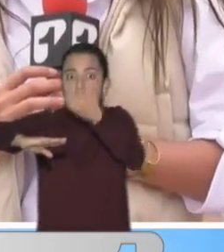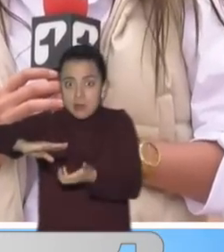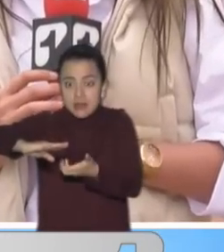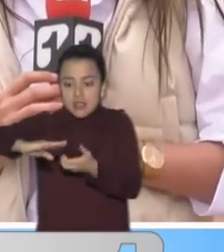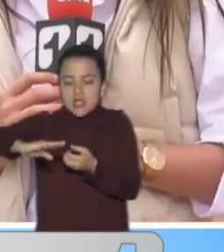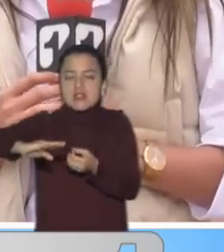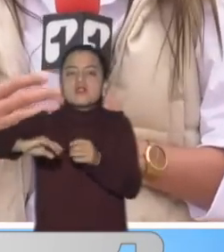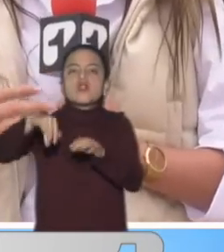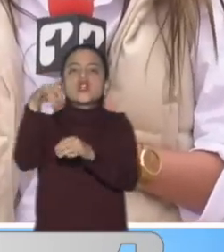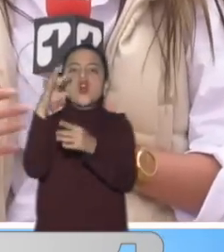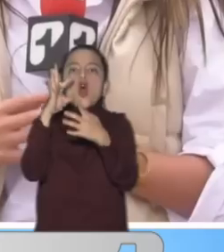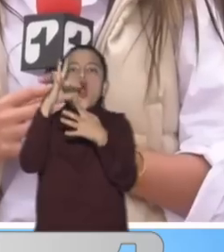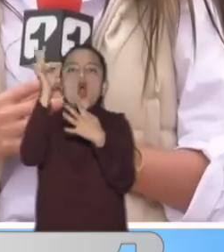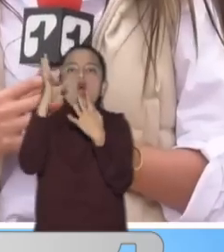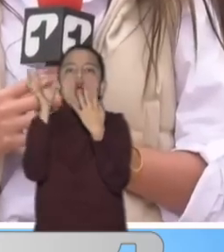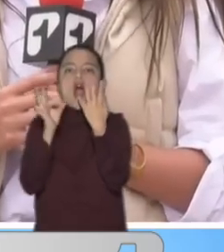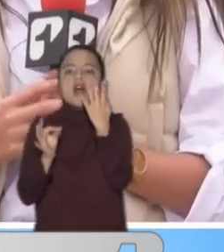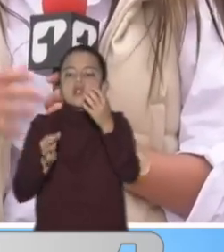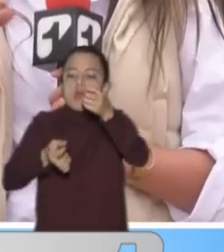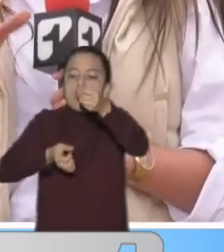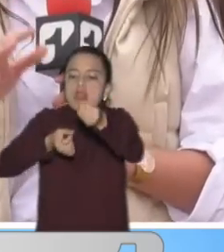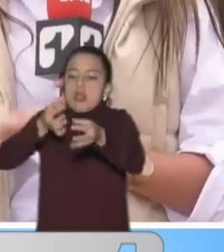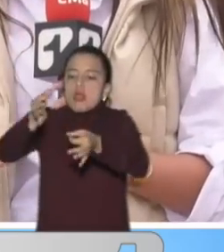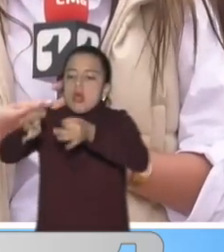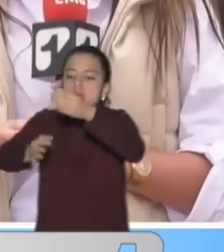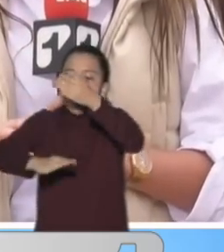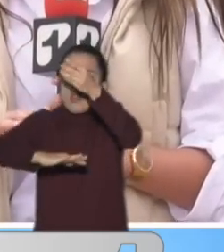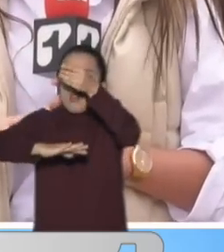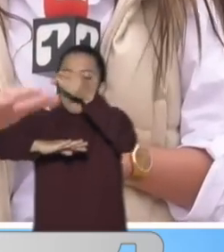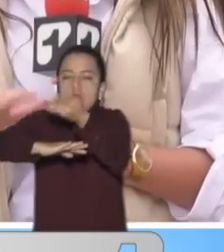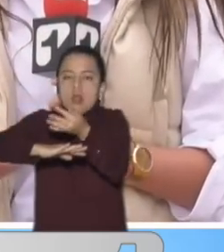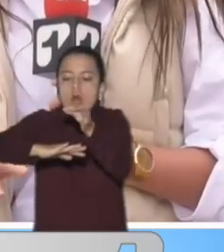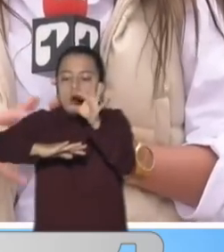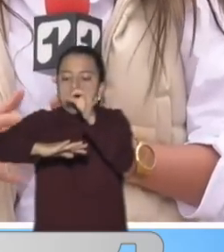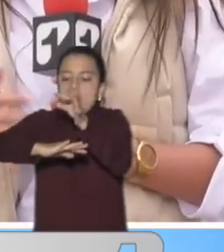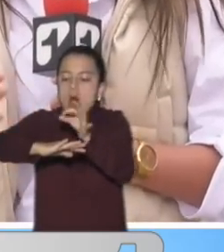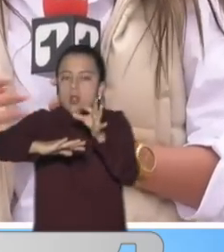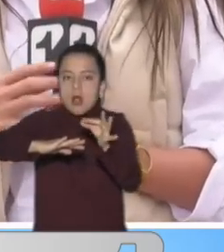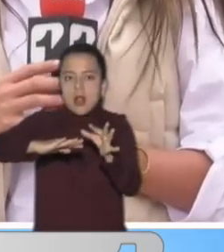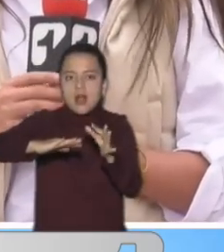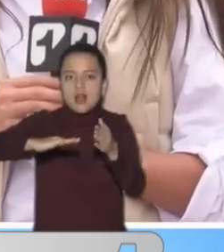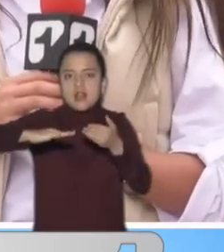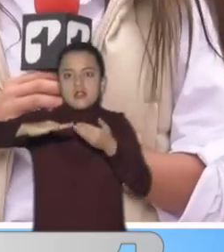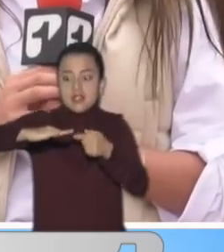superar esta emergencia. El llamado de las autoridades también es a conducir con cuidado en